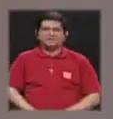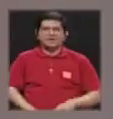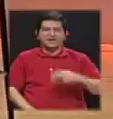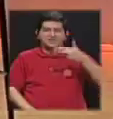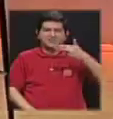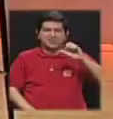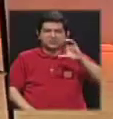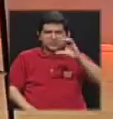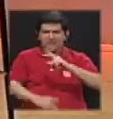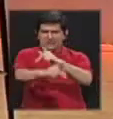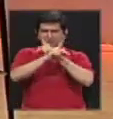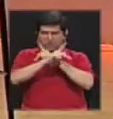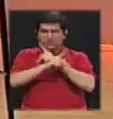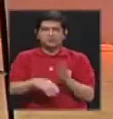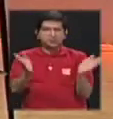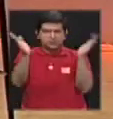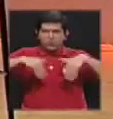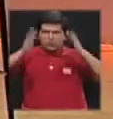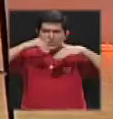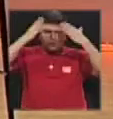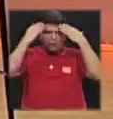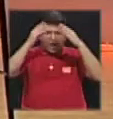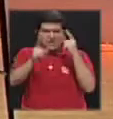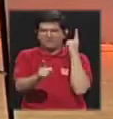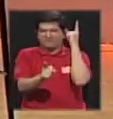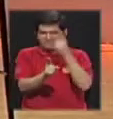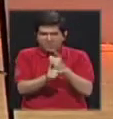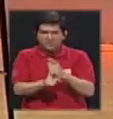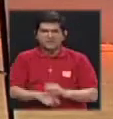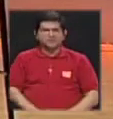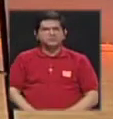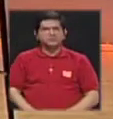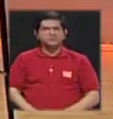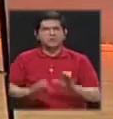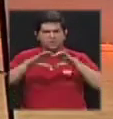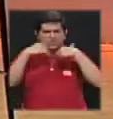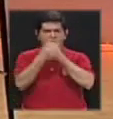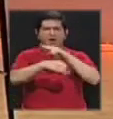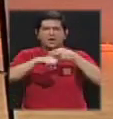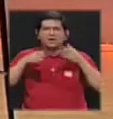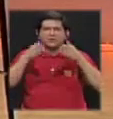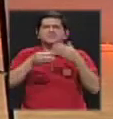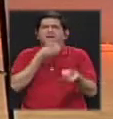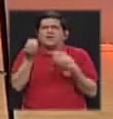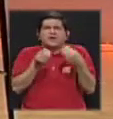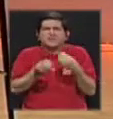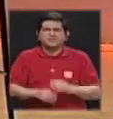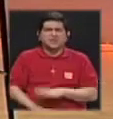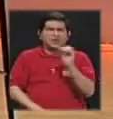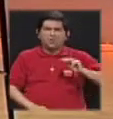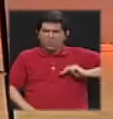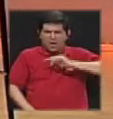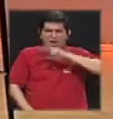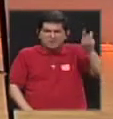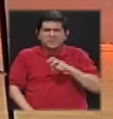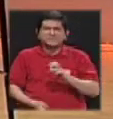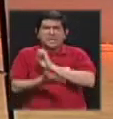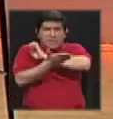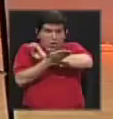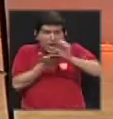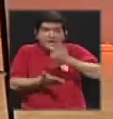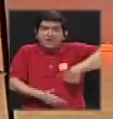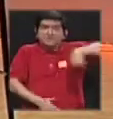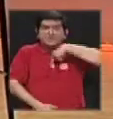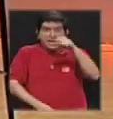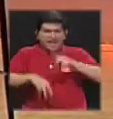protegerse es porque no existe la información adecuada, ¿qué estaba haciendo el CONAVE y el MOB durante todo este año para evitarnos por